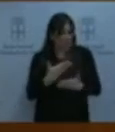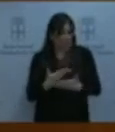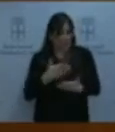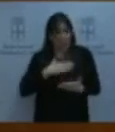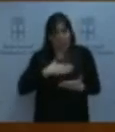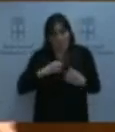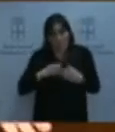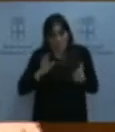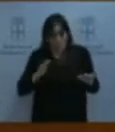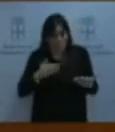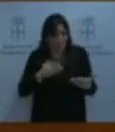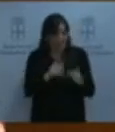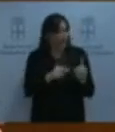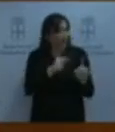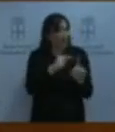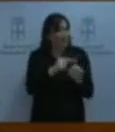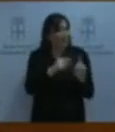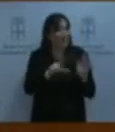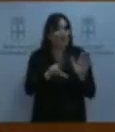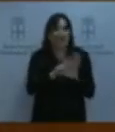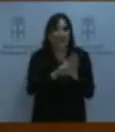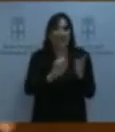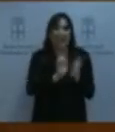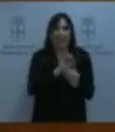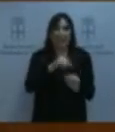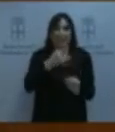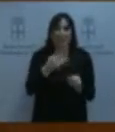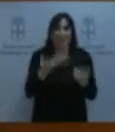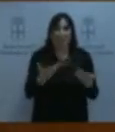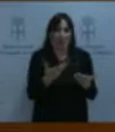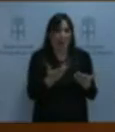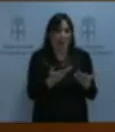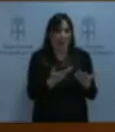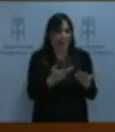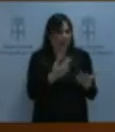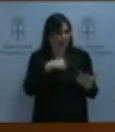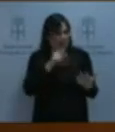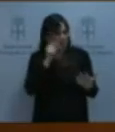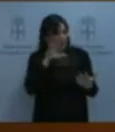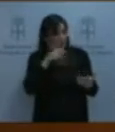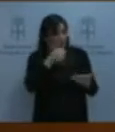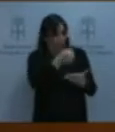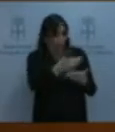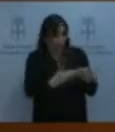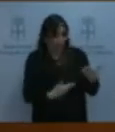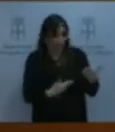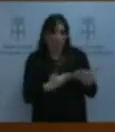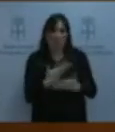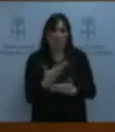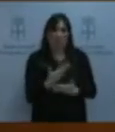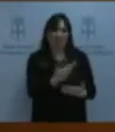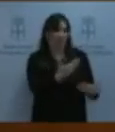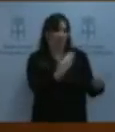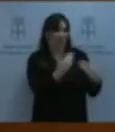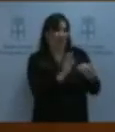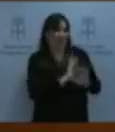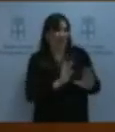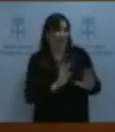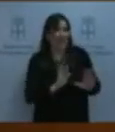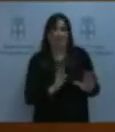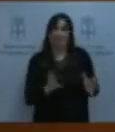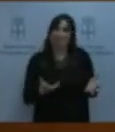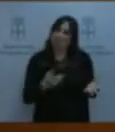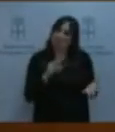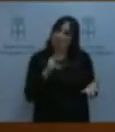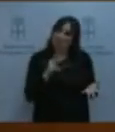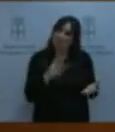que se va a pedir antes de habernos reunido con ustedes. Además de eso, nos da la impresión de que esta petición, nos da la impresión, no